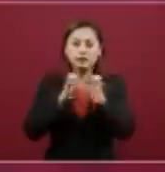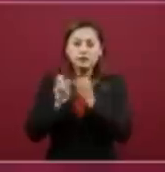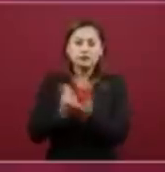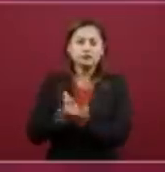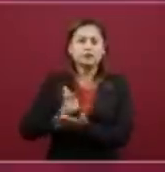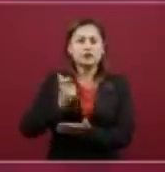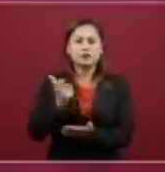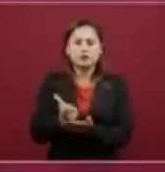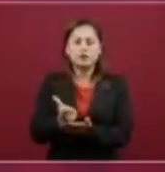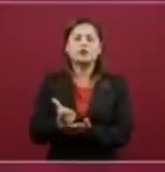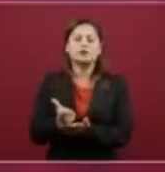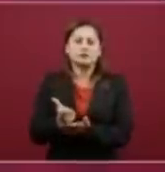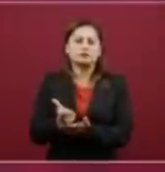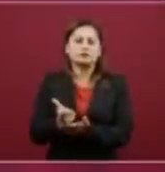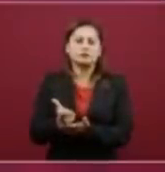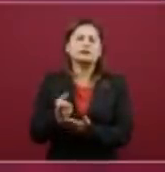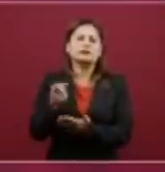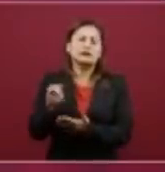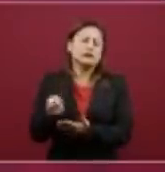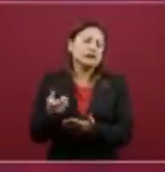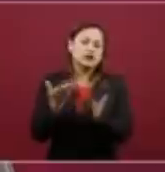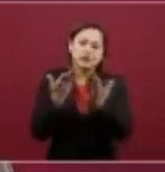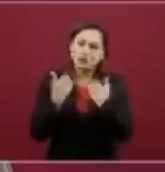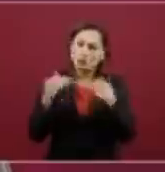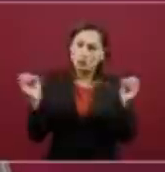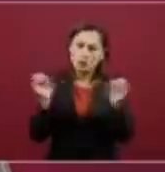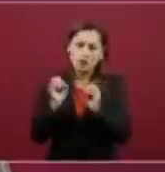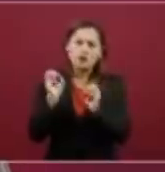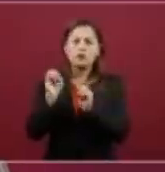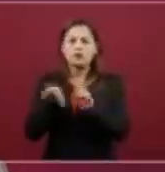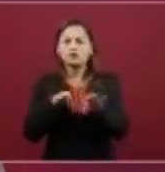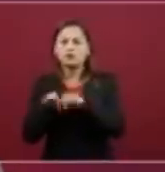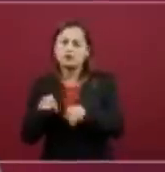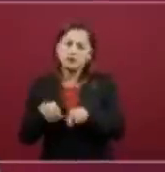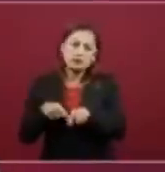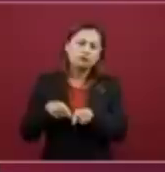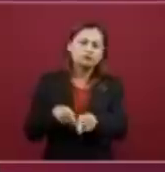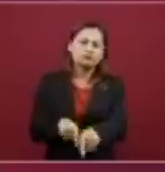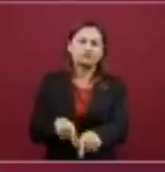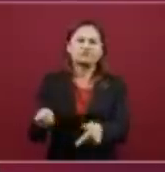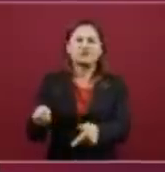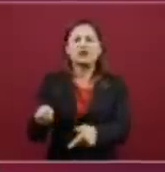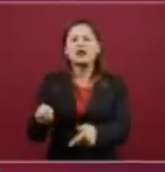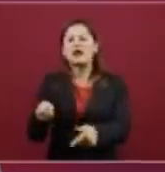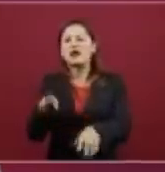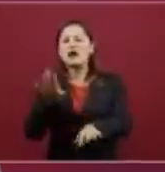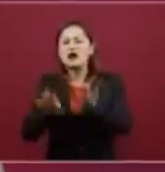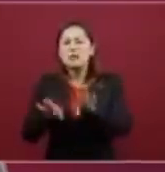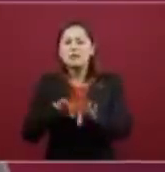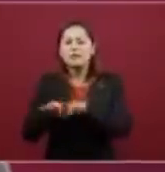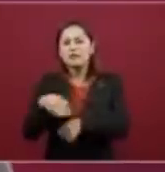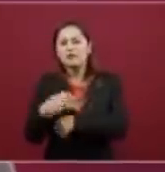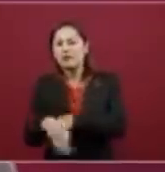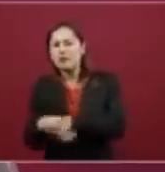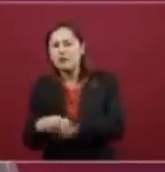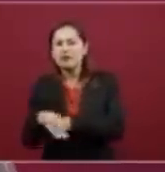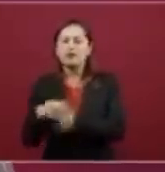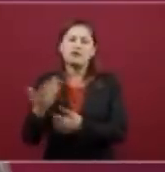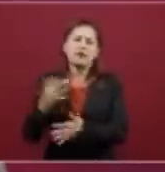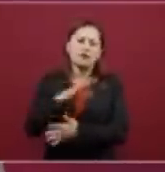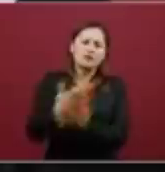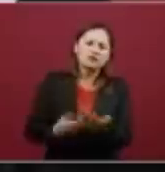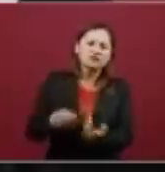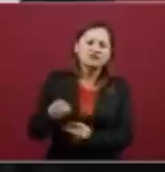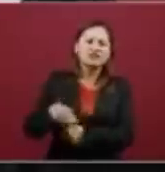ni se tiene empleo permanente. La figura del freelance o del outsourcing es la que predomina. El momento que hay una tragedia de